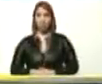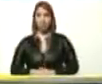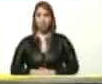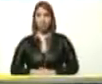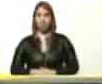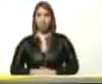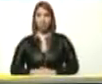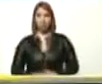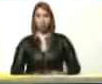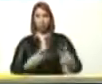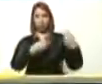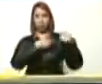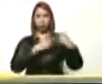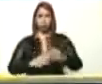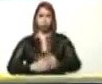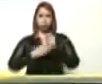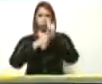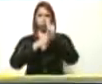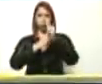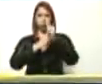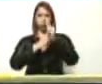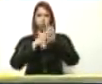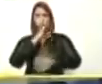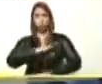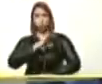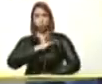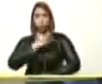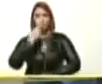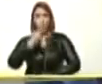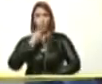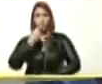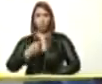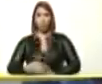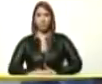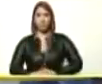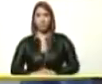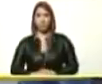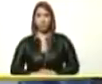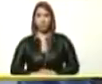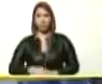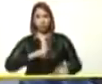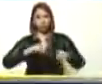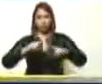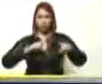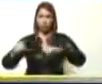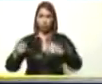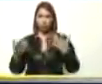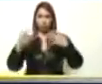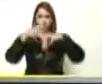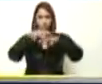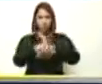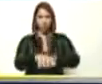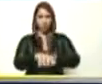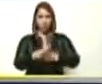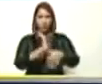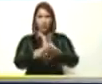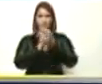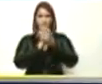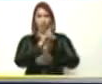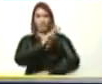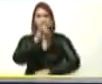ejerza su liderazgo social y político y para que se integre compañera